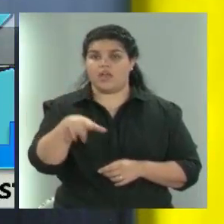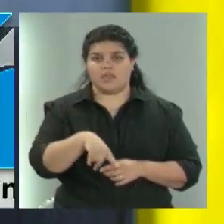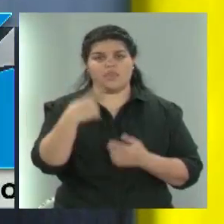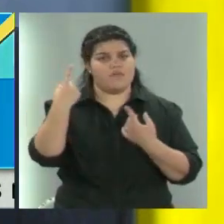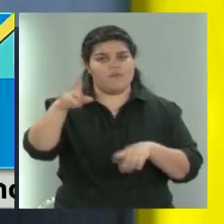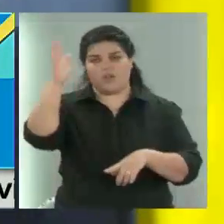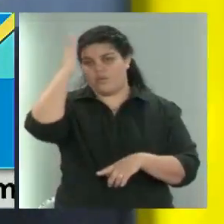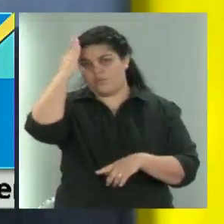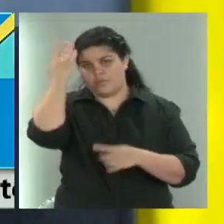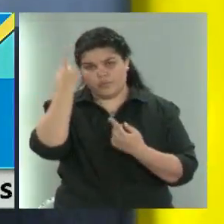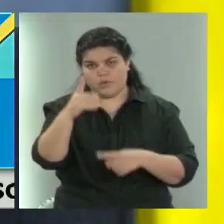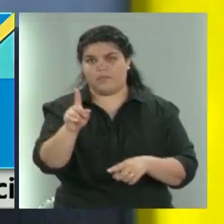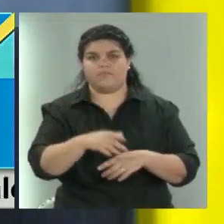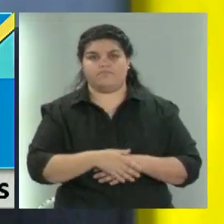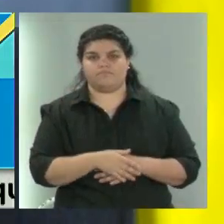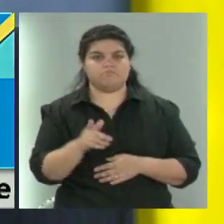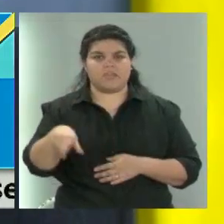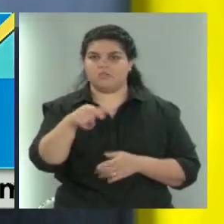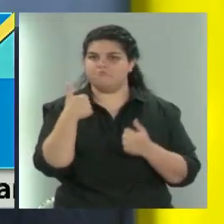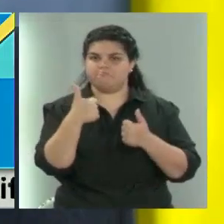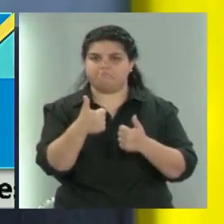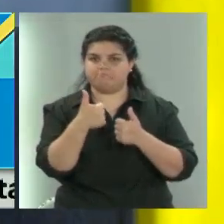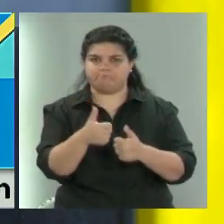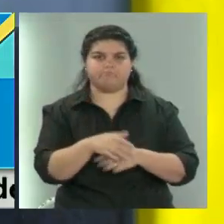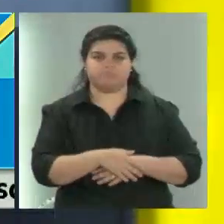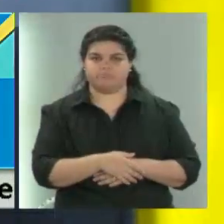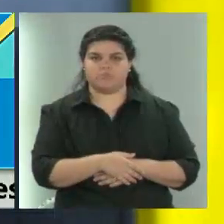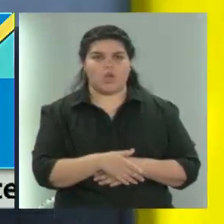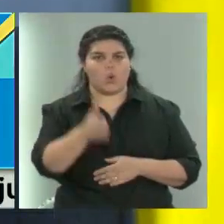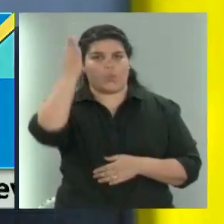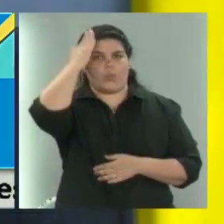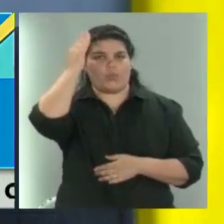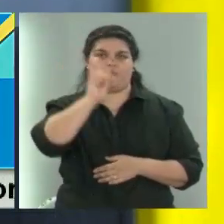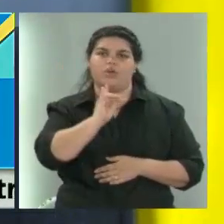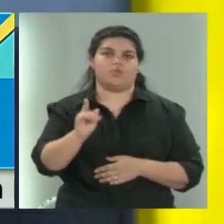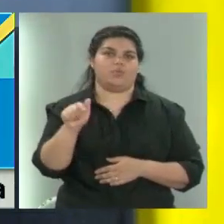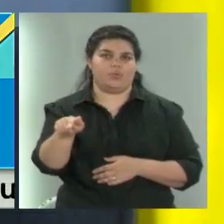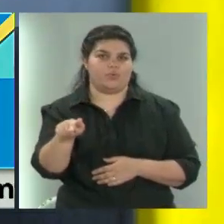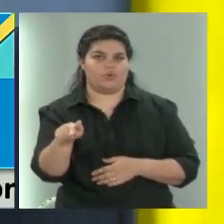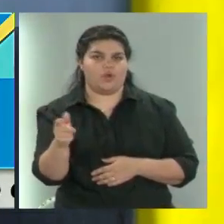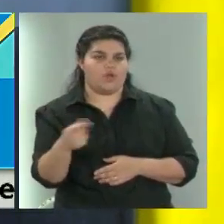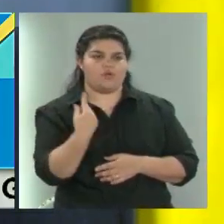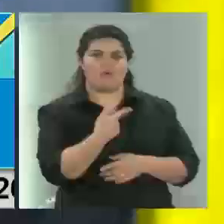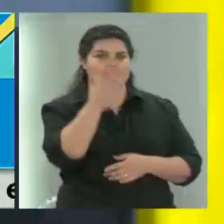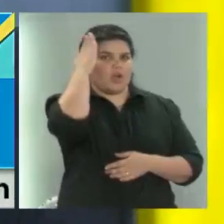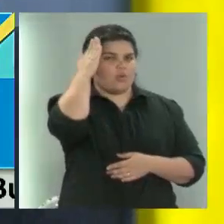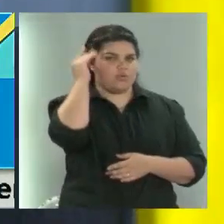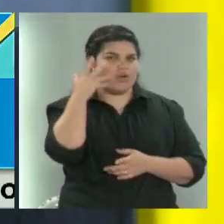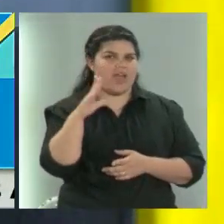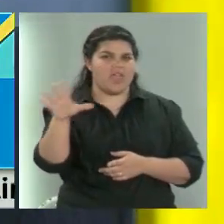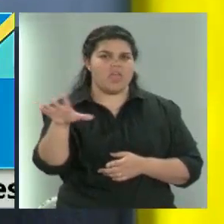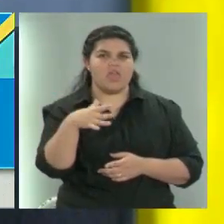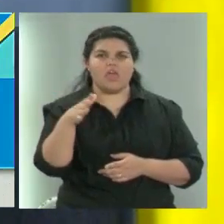ellos tienen muy buenos resultados en su cultura, no podrían dar en la nuestra. Pero